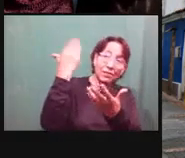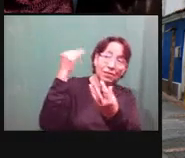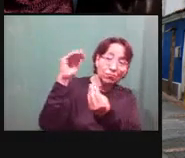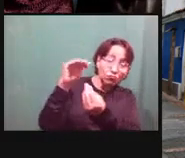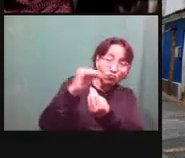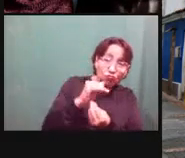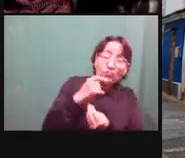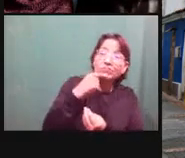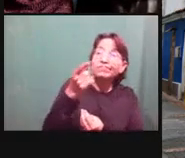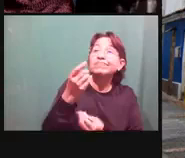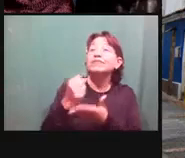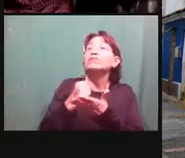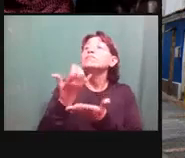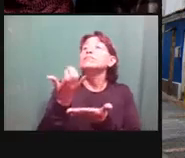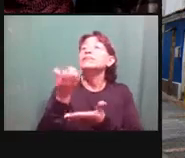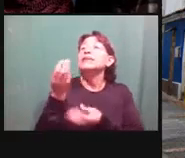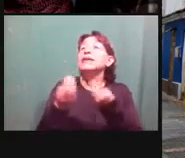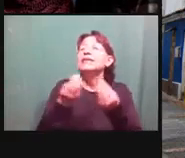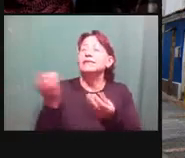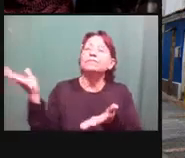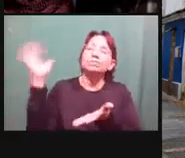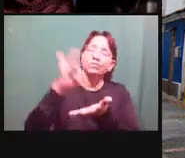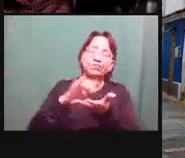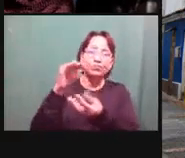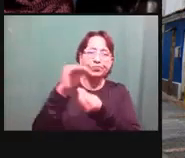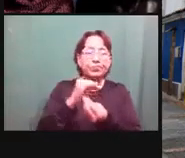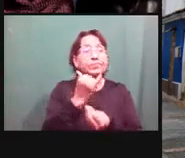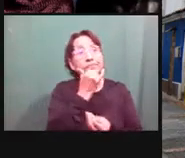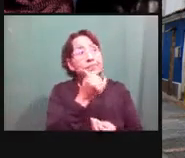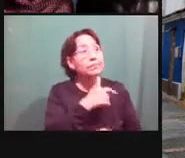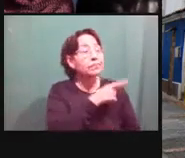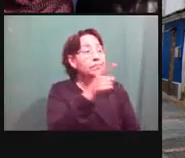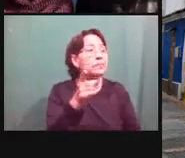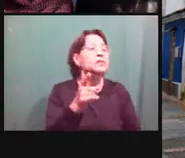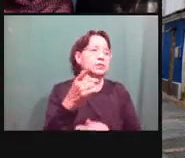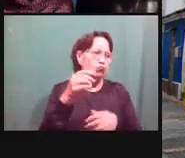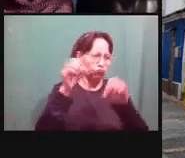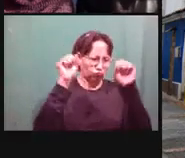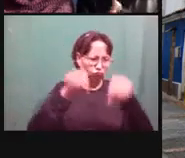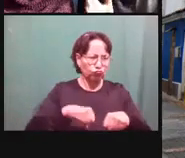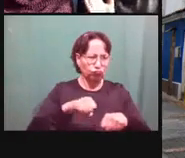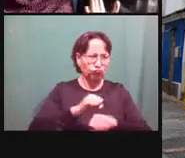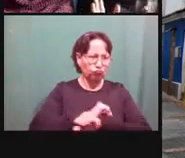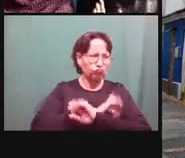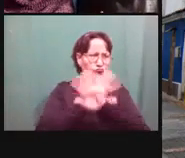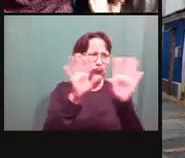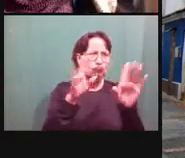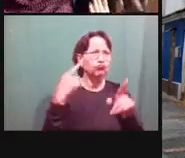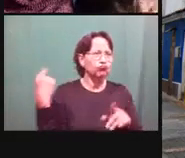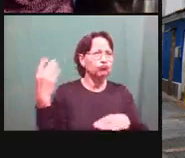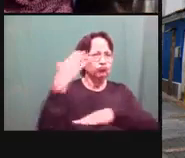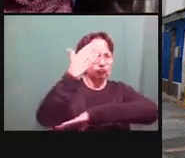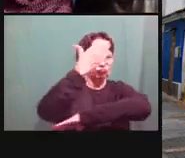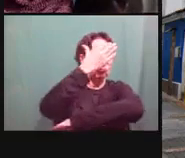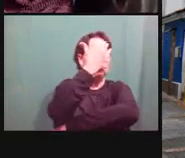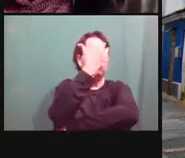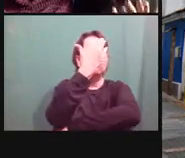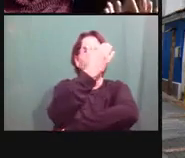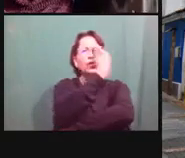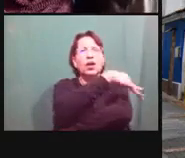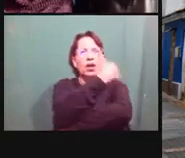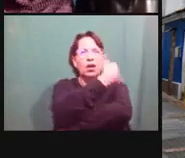podía hacer. Pues llegó Patrimonio al instante y avaló la intervención, dijo, no, esta calle no